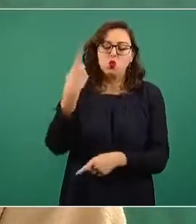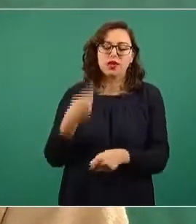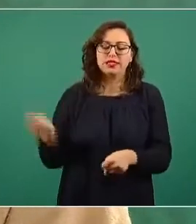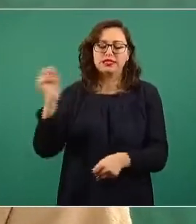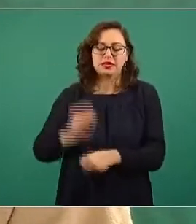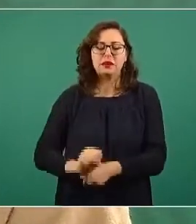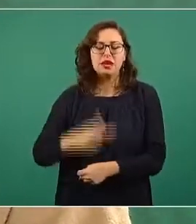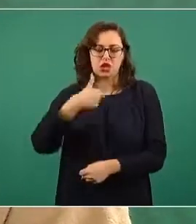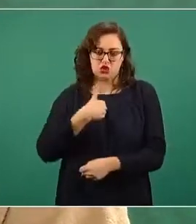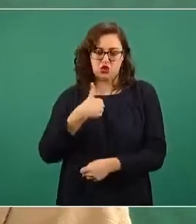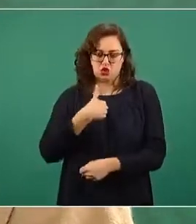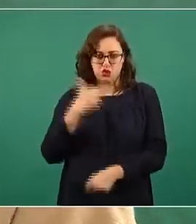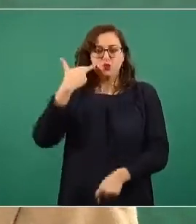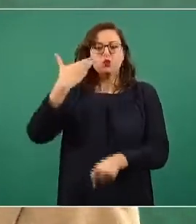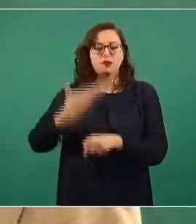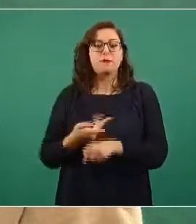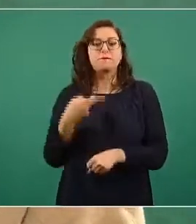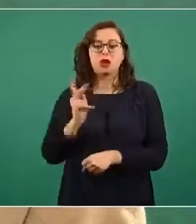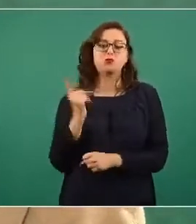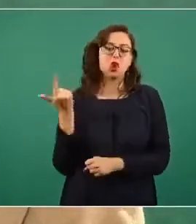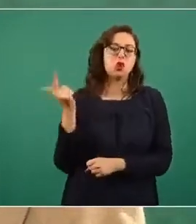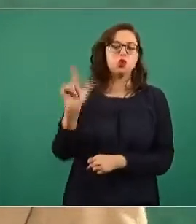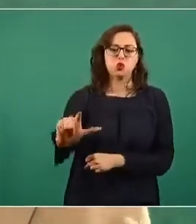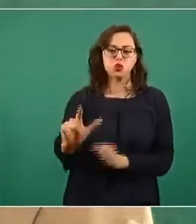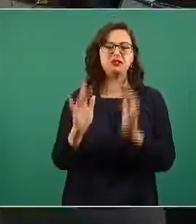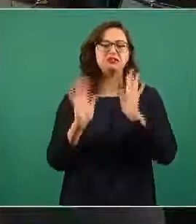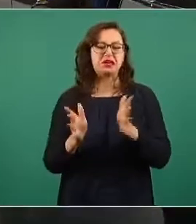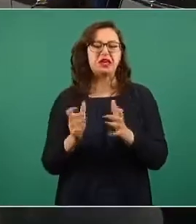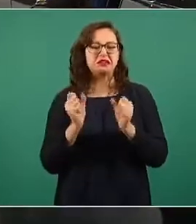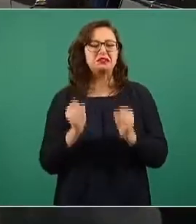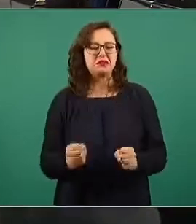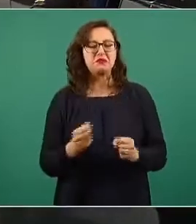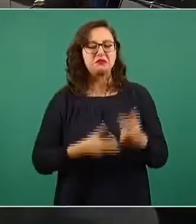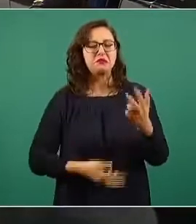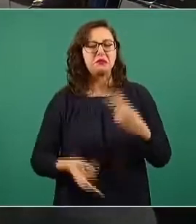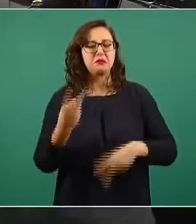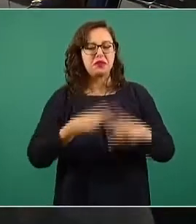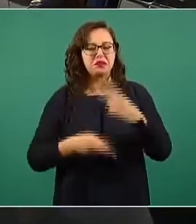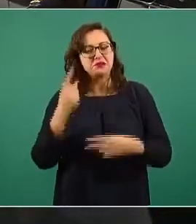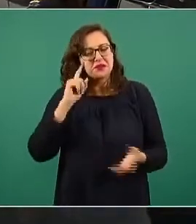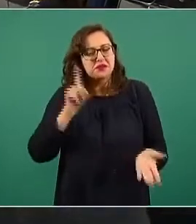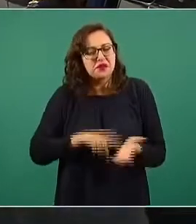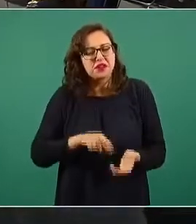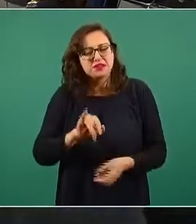para el lunes próximo lo tendremos aquí con nosotros. Sí, permanente.